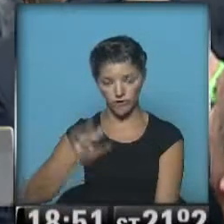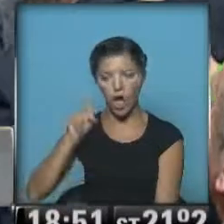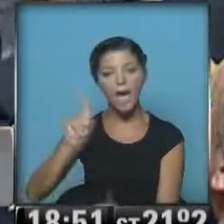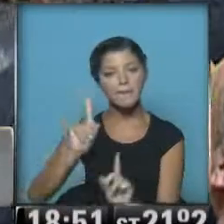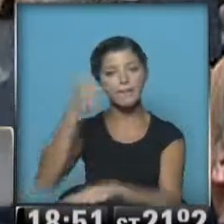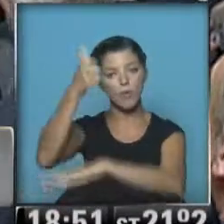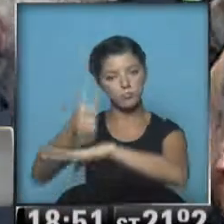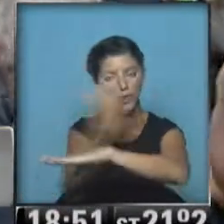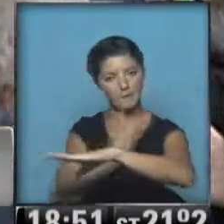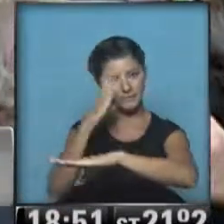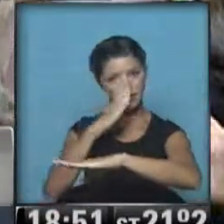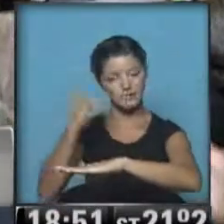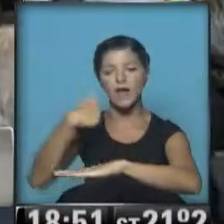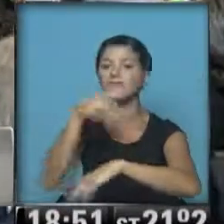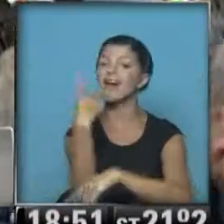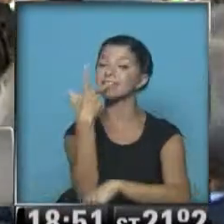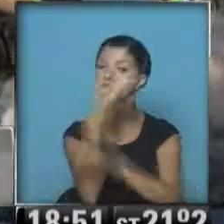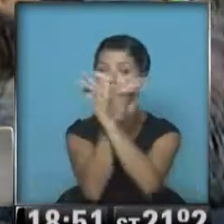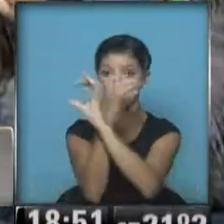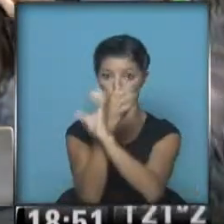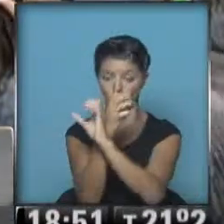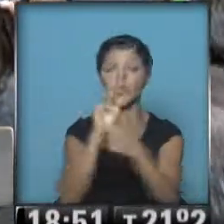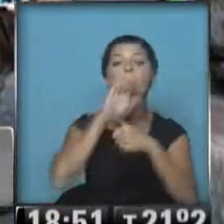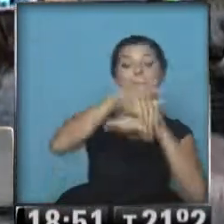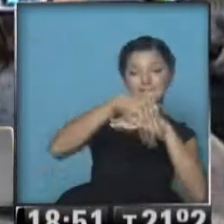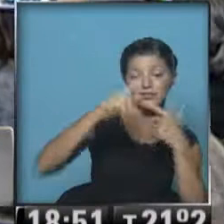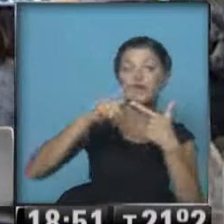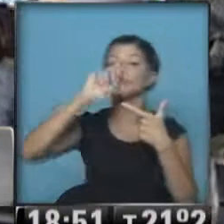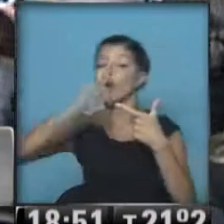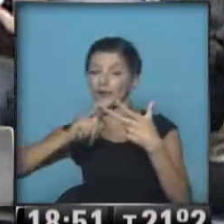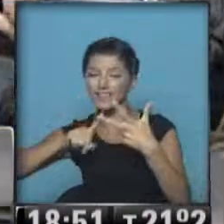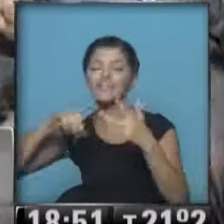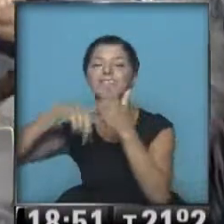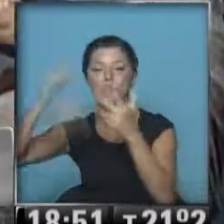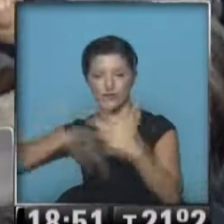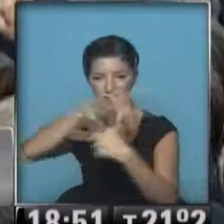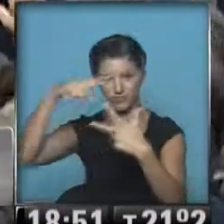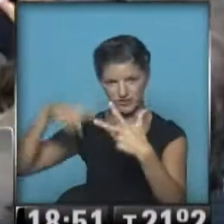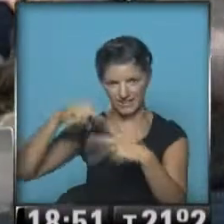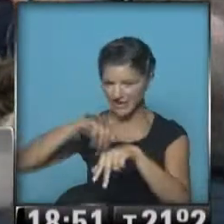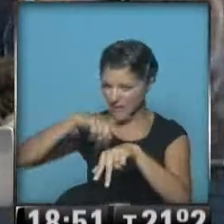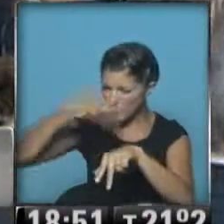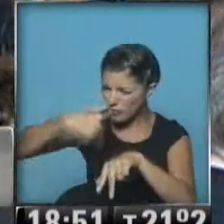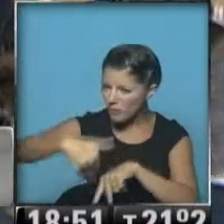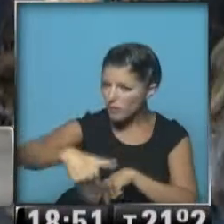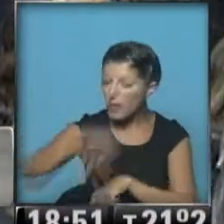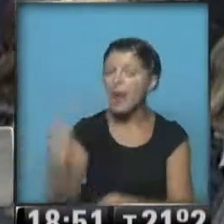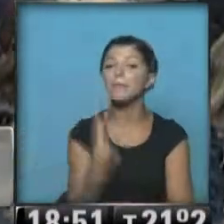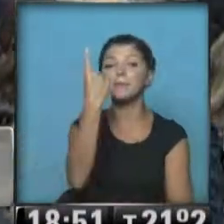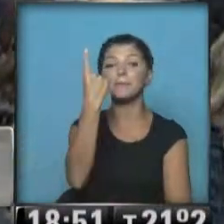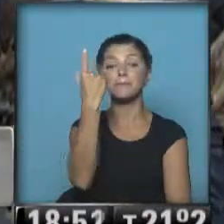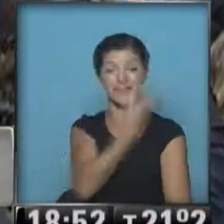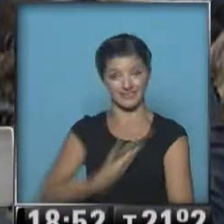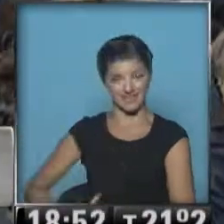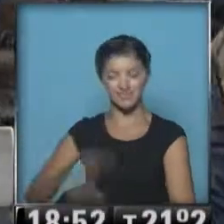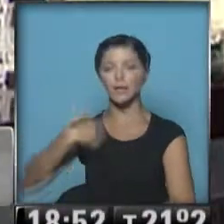Presidenta mantendrá tres videoconferencias con Misiones, con Corrientes y con la Ciudad Autónoma de Buenos Aires. Y en minutos más, la primera mandataria hablará